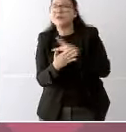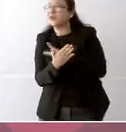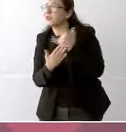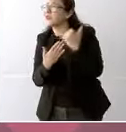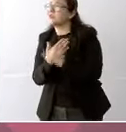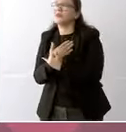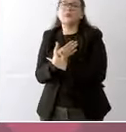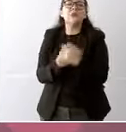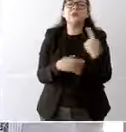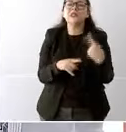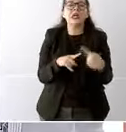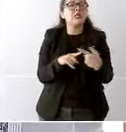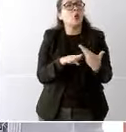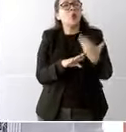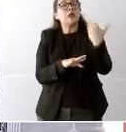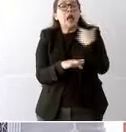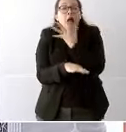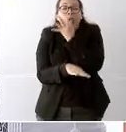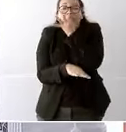realidad